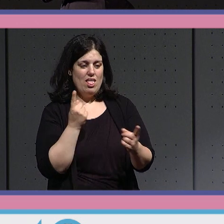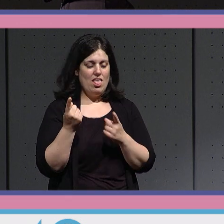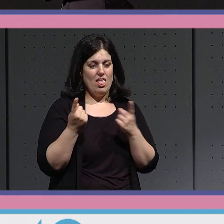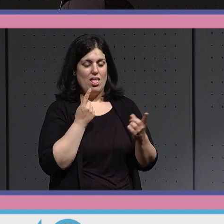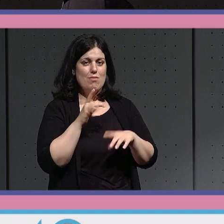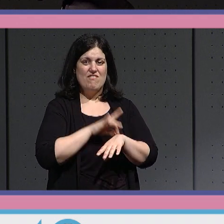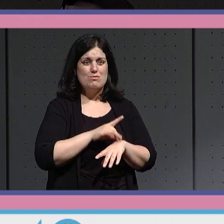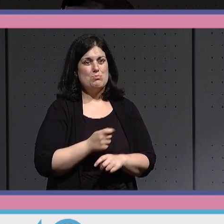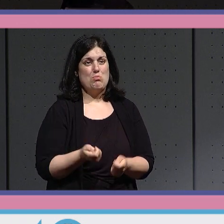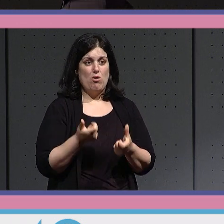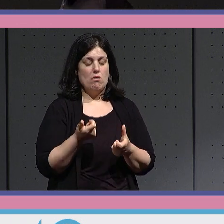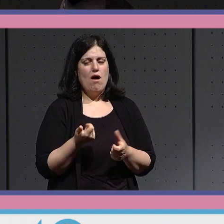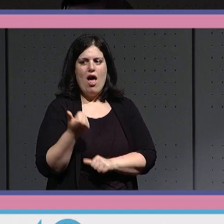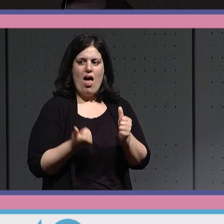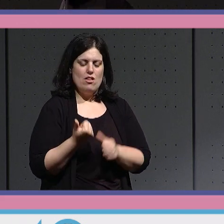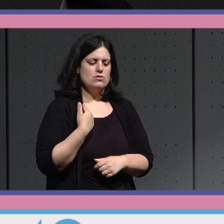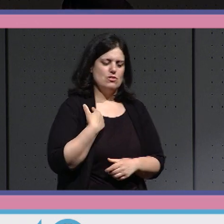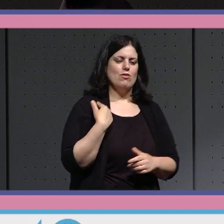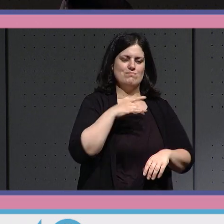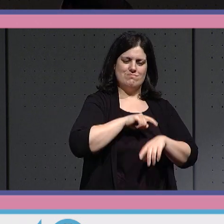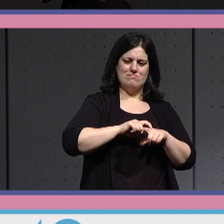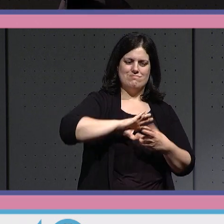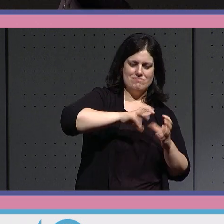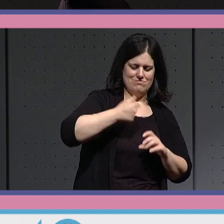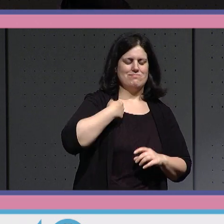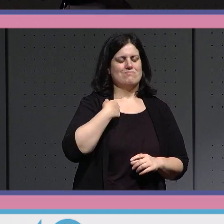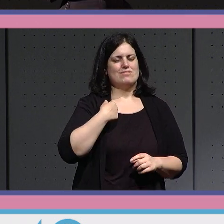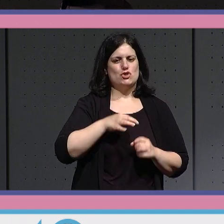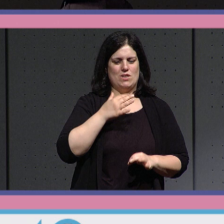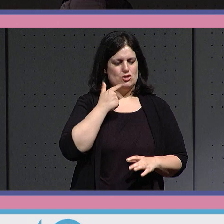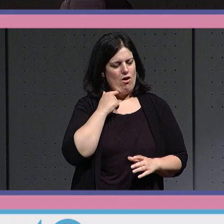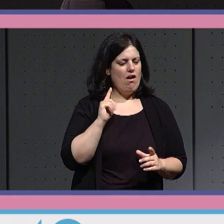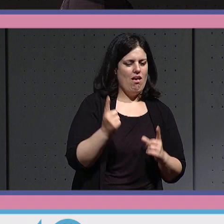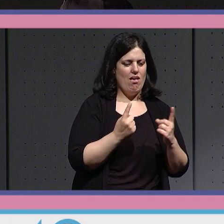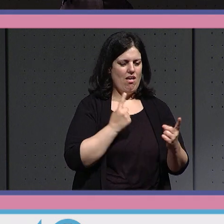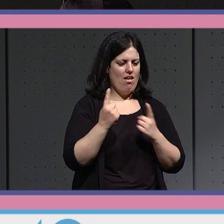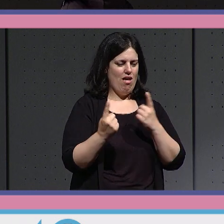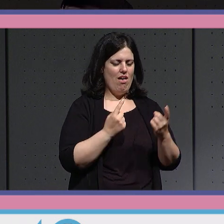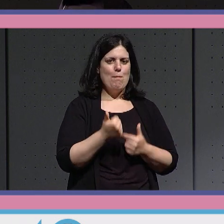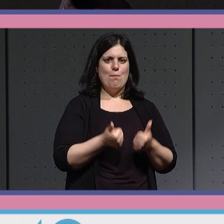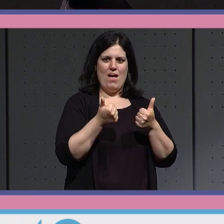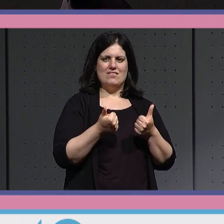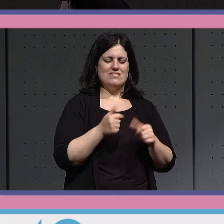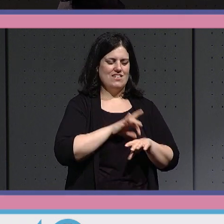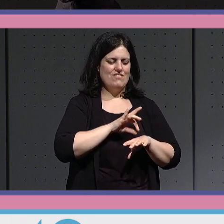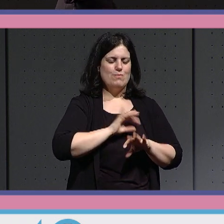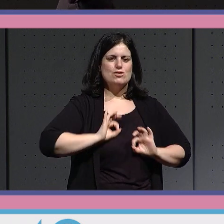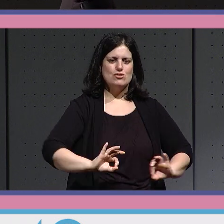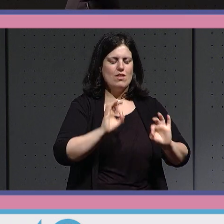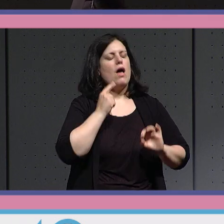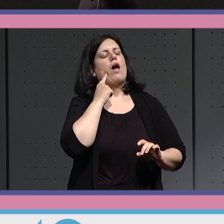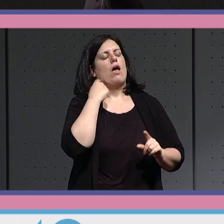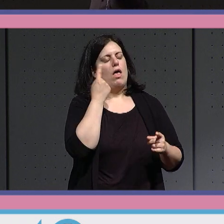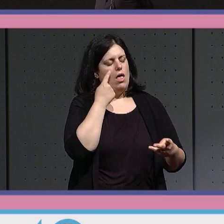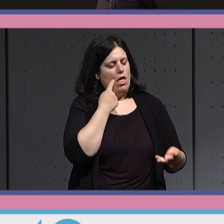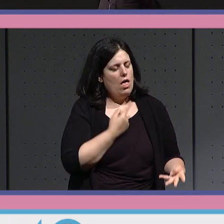posición privilegiada de ver muchos, hemos tenido la oportunidad de entender más casos a la vez. Probablemente cuando los médicos de